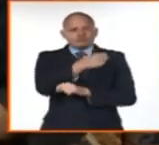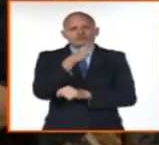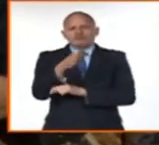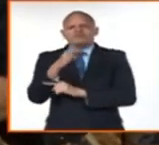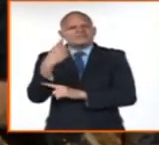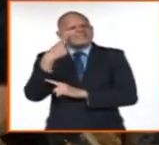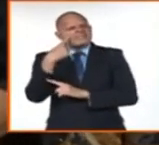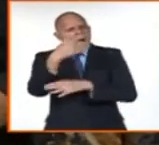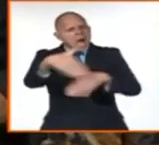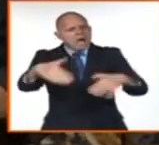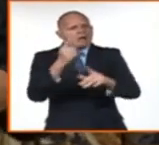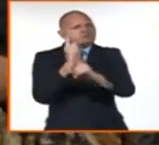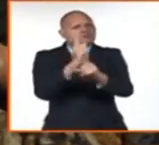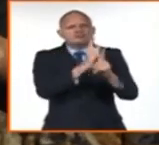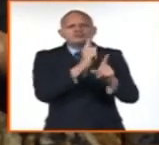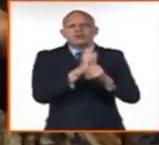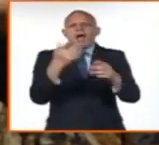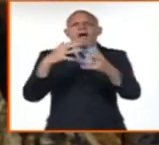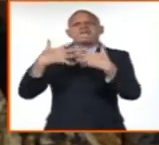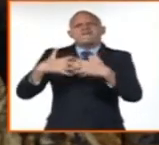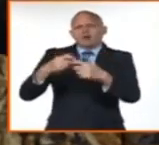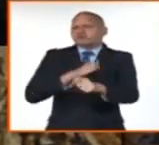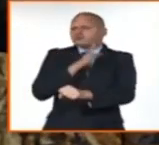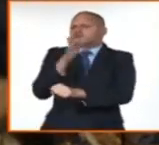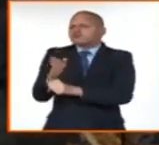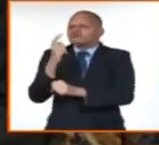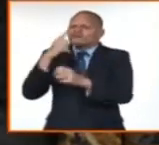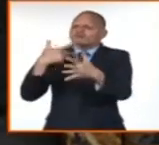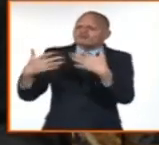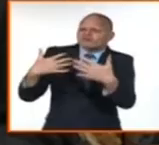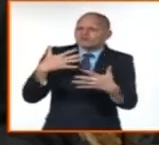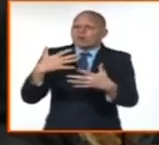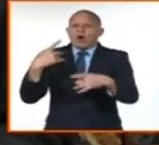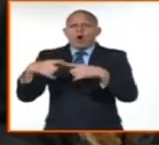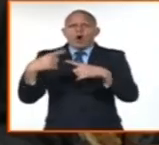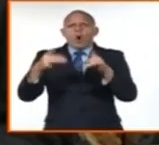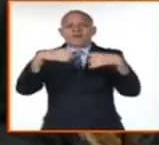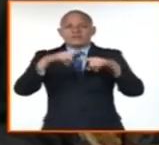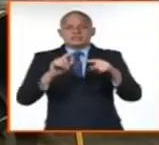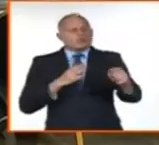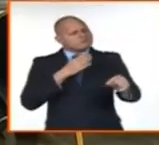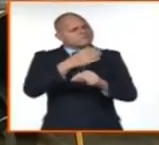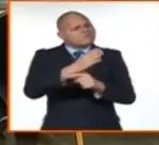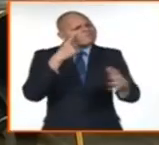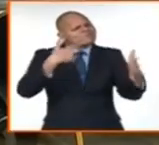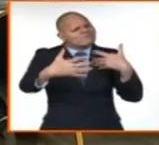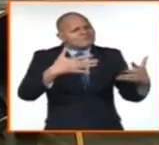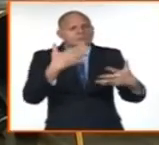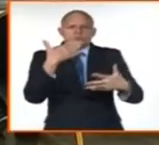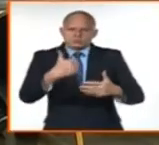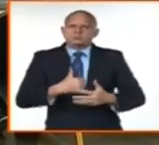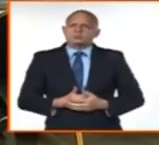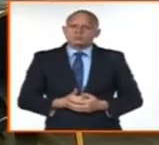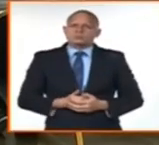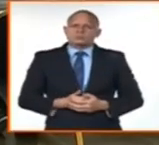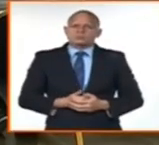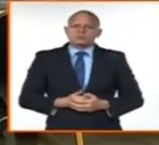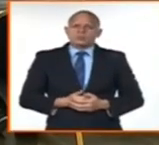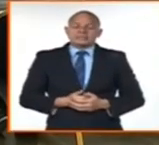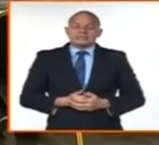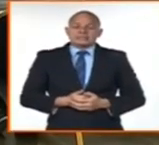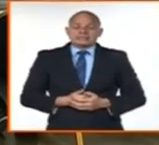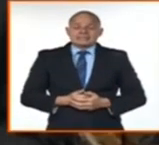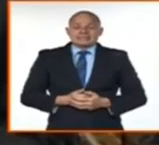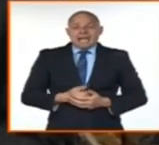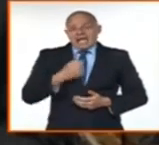una fábrica, estar hablando con muchachos en una universidad. A mí el peor tiempo que yo tengo es el que